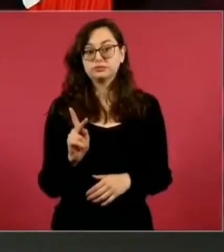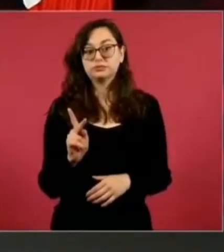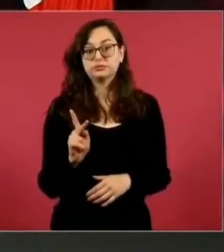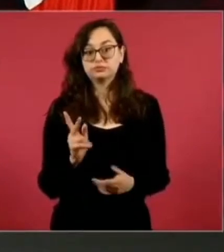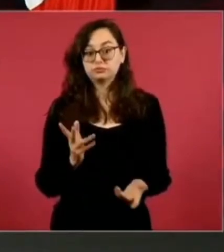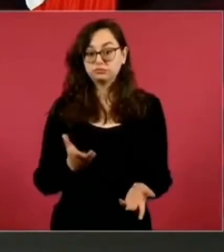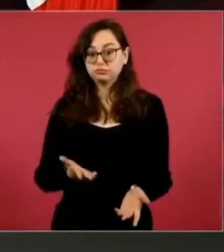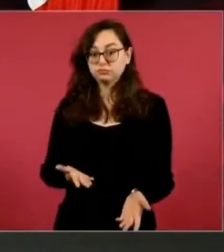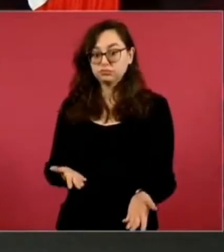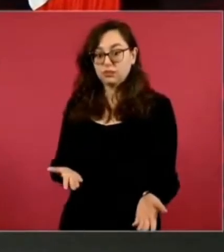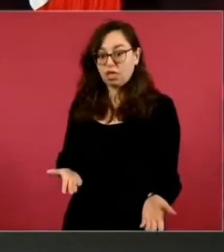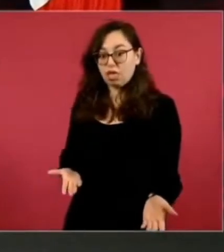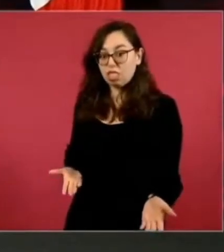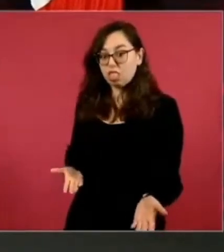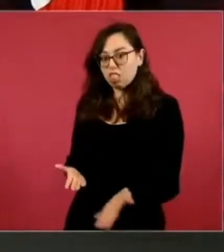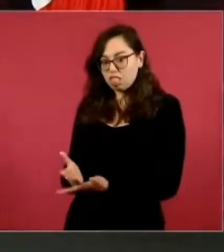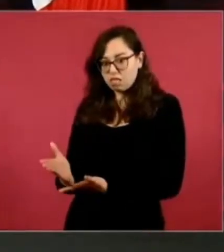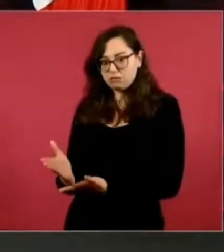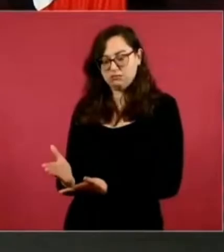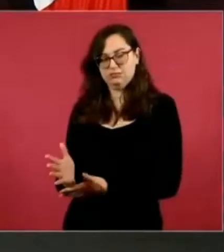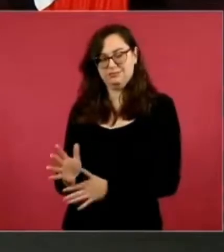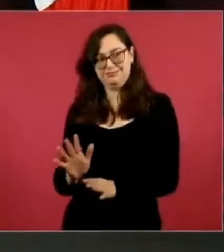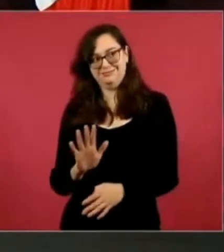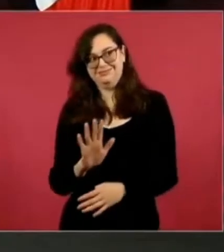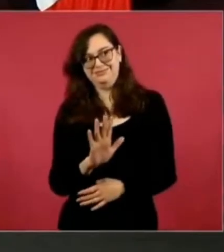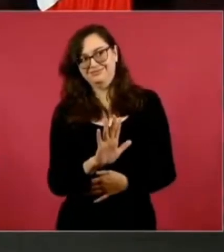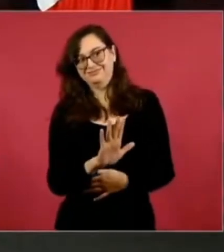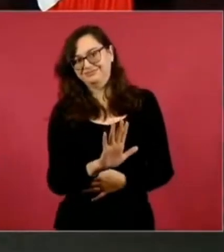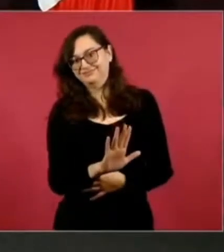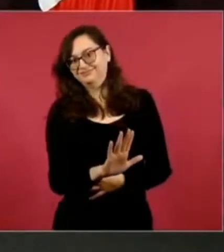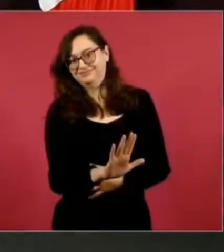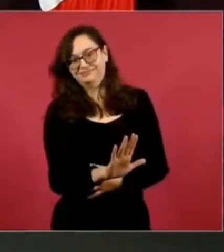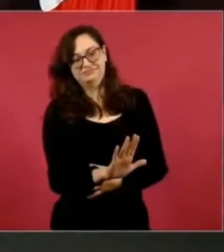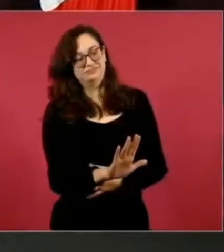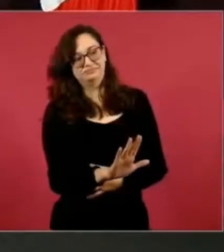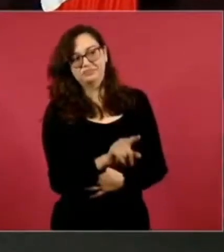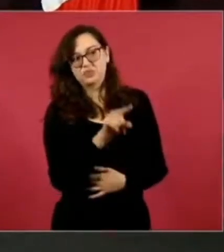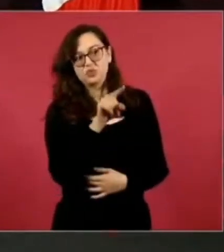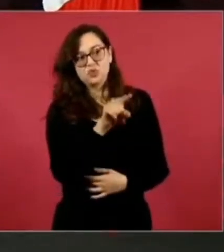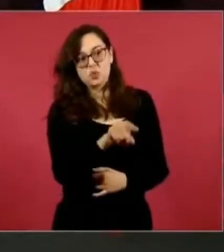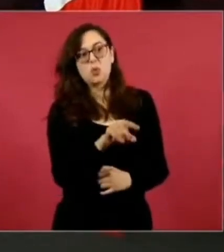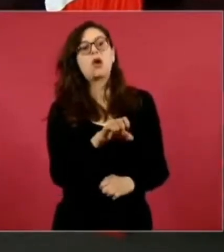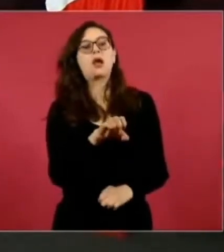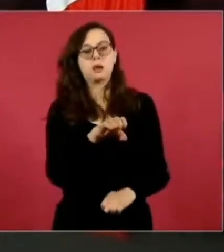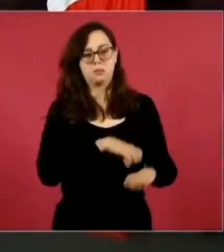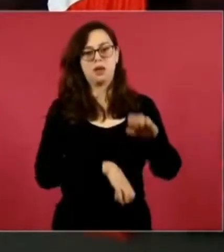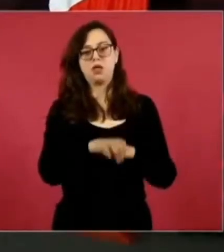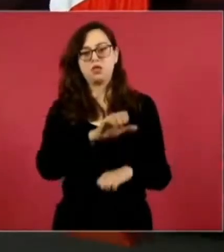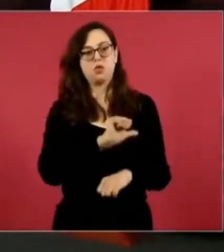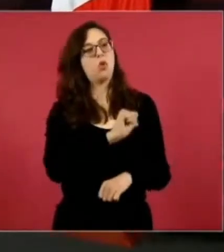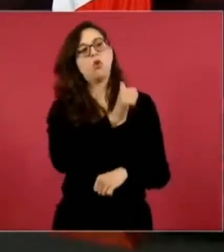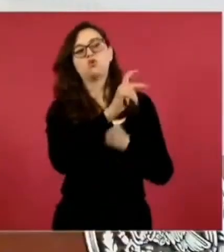que un embajador extranjero opine